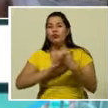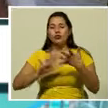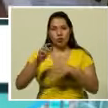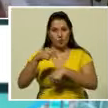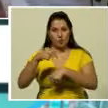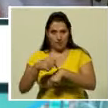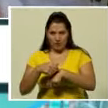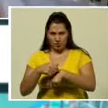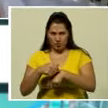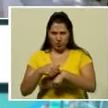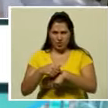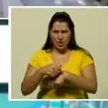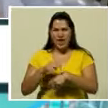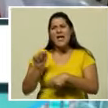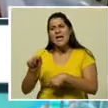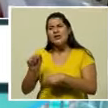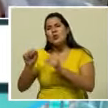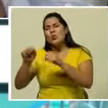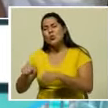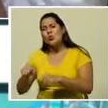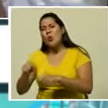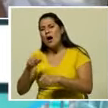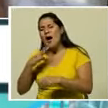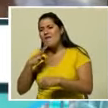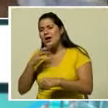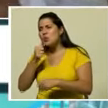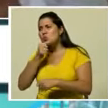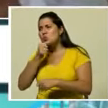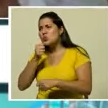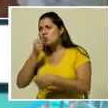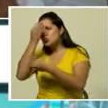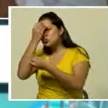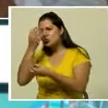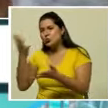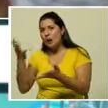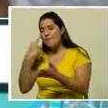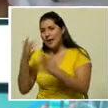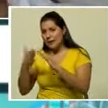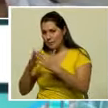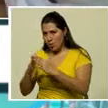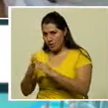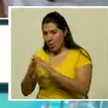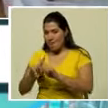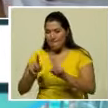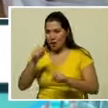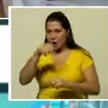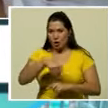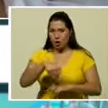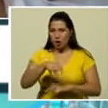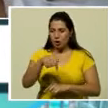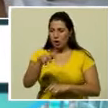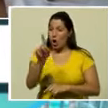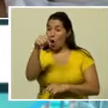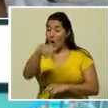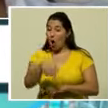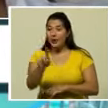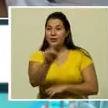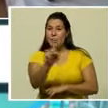para hablarlo en una conferencia de prensa para la ciudadanía. Tal vez para los diputados, que son actores políticos